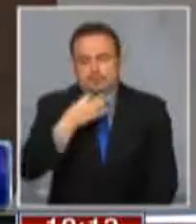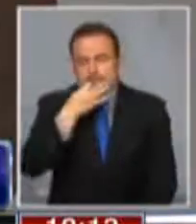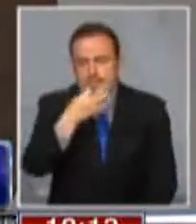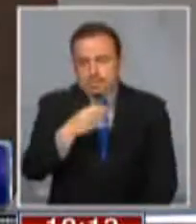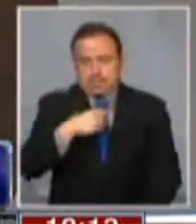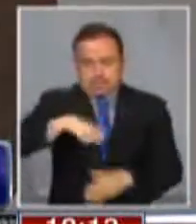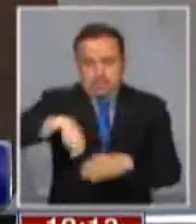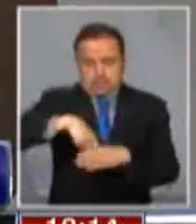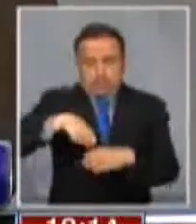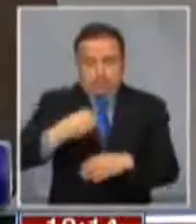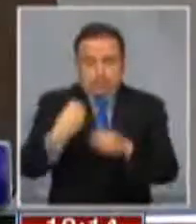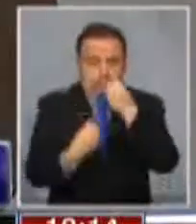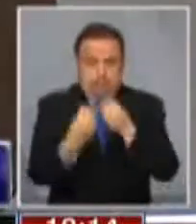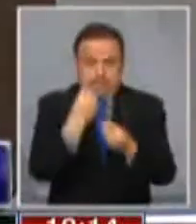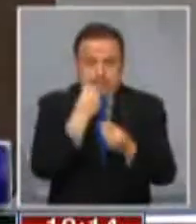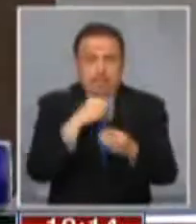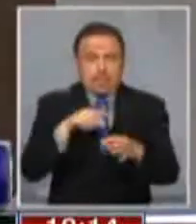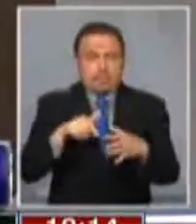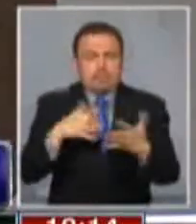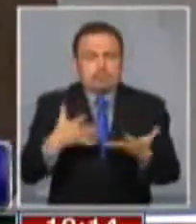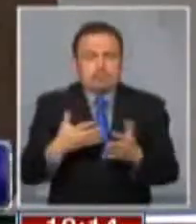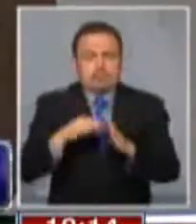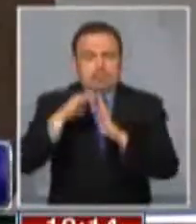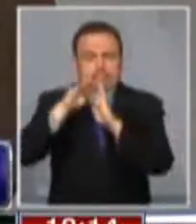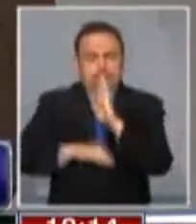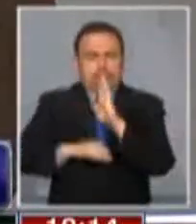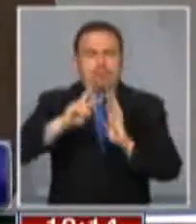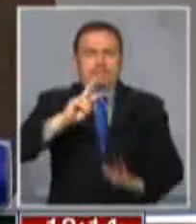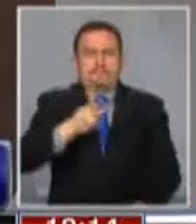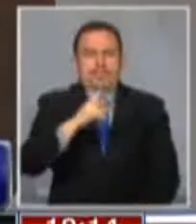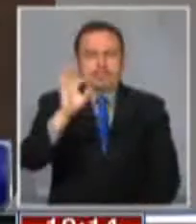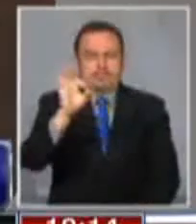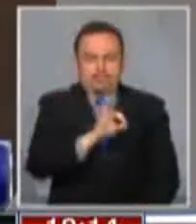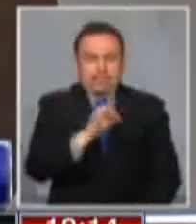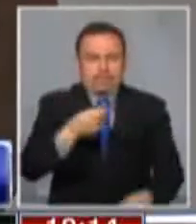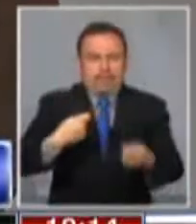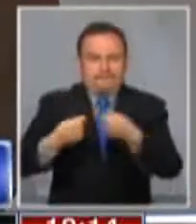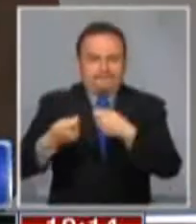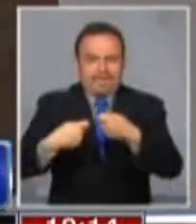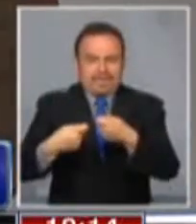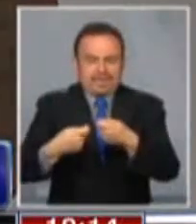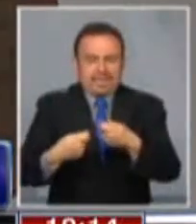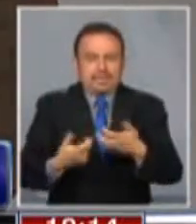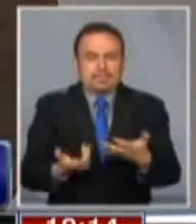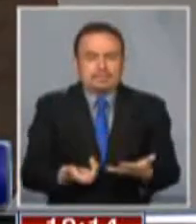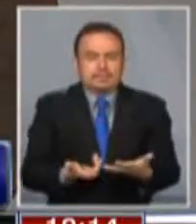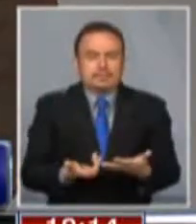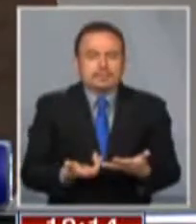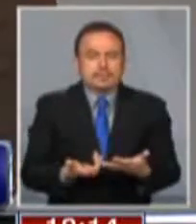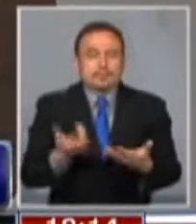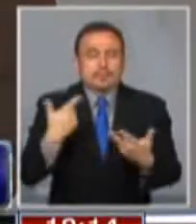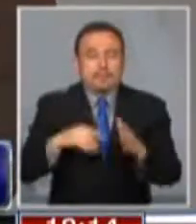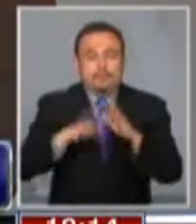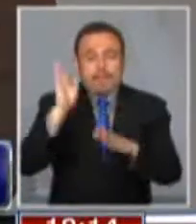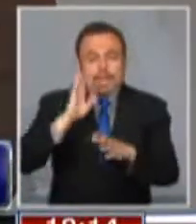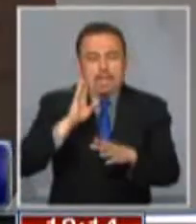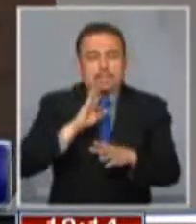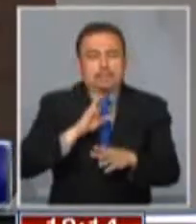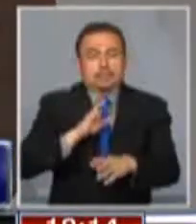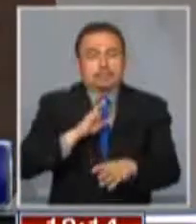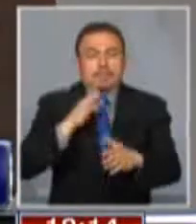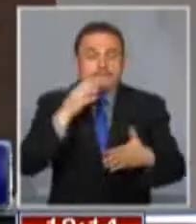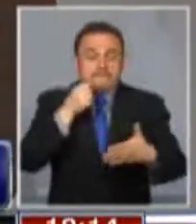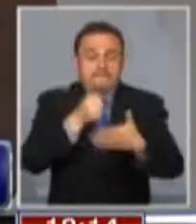sector gastronómico. Hoy día nosotros hemos visto una baja de un 20% en las ventas. Principalmente nos ha afectado los fines de